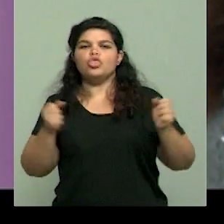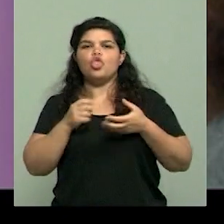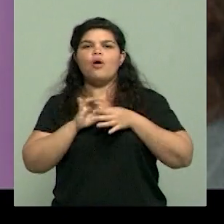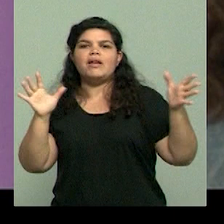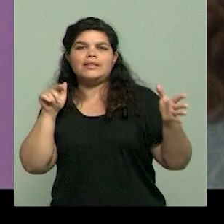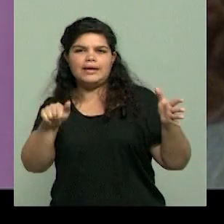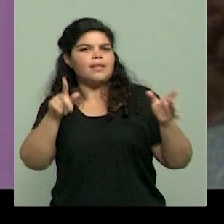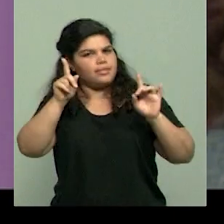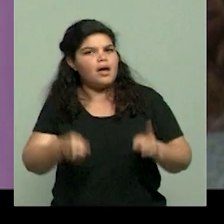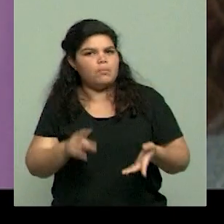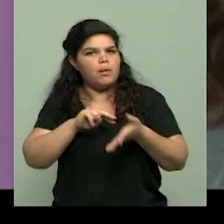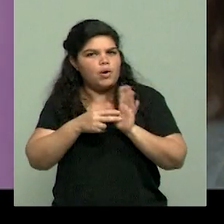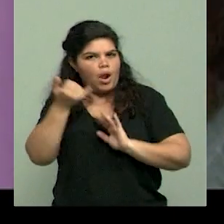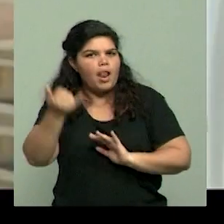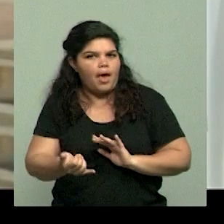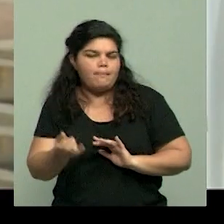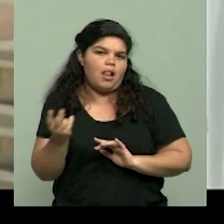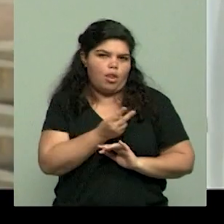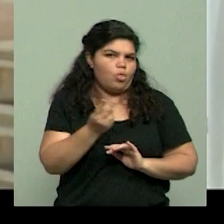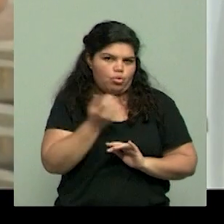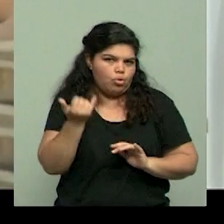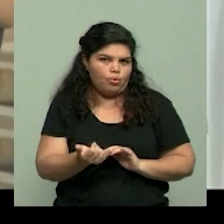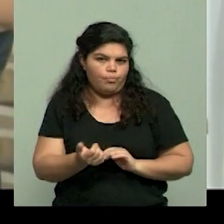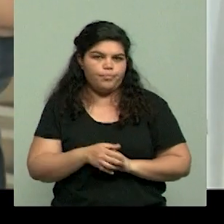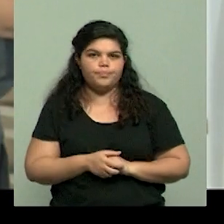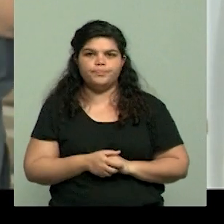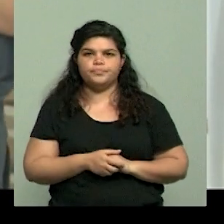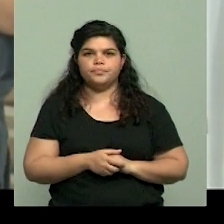la conducta alimentaria. ¿Cómo es que